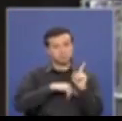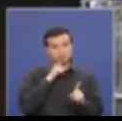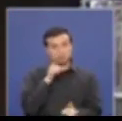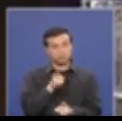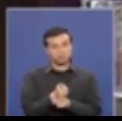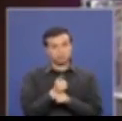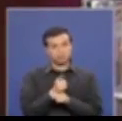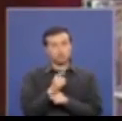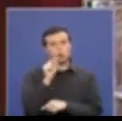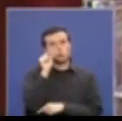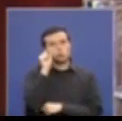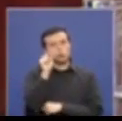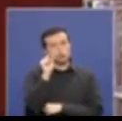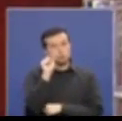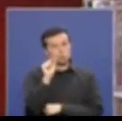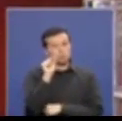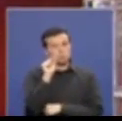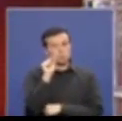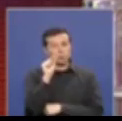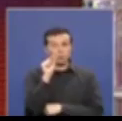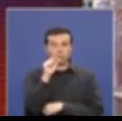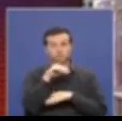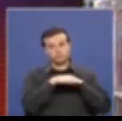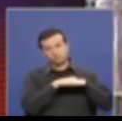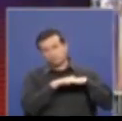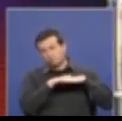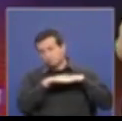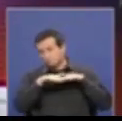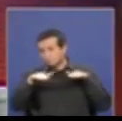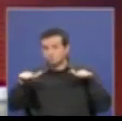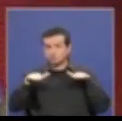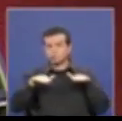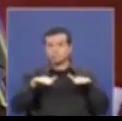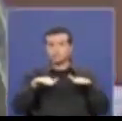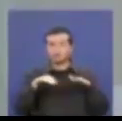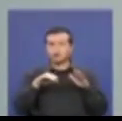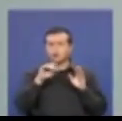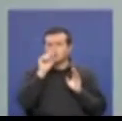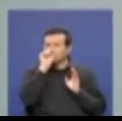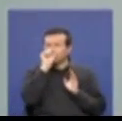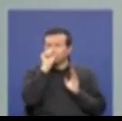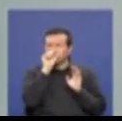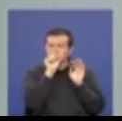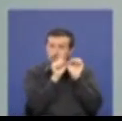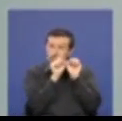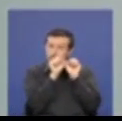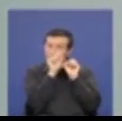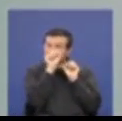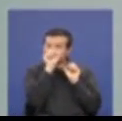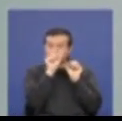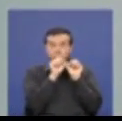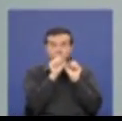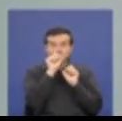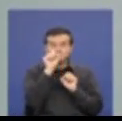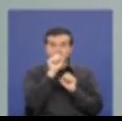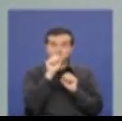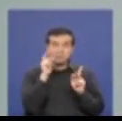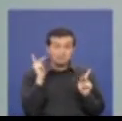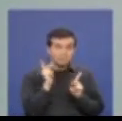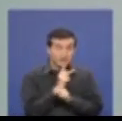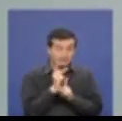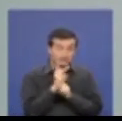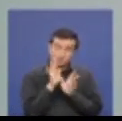aplanado un poquito esa reducción, ¿no? Incluso hay un pequeño incremento, pero tampoco